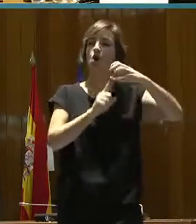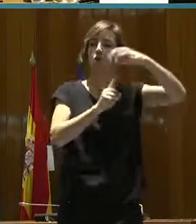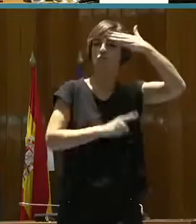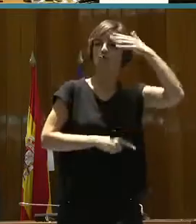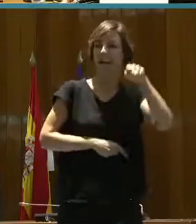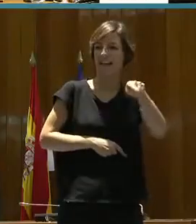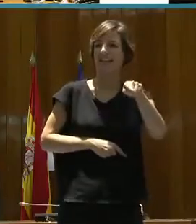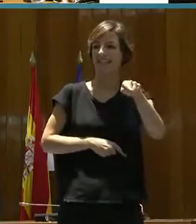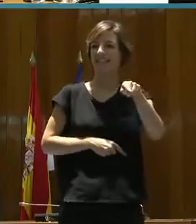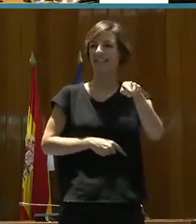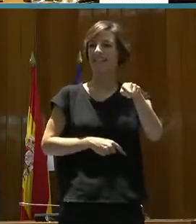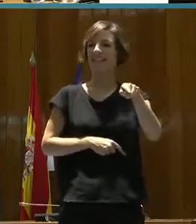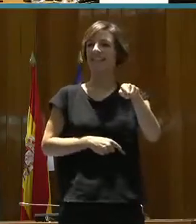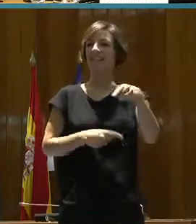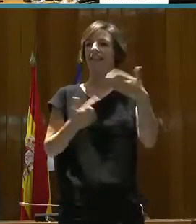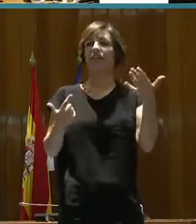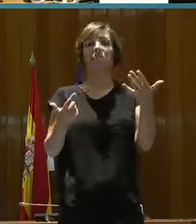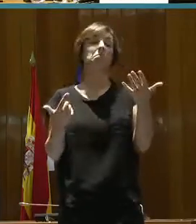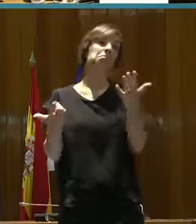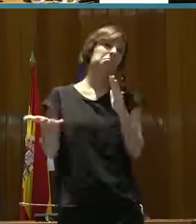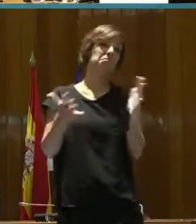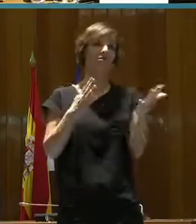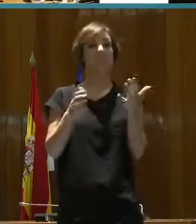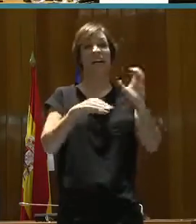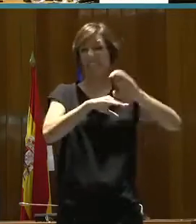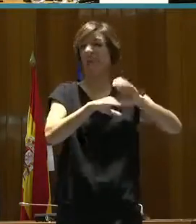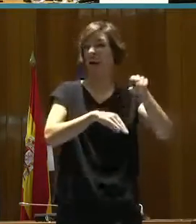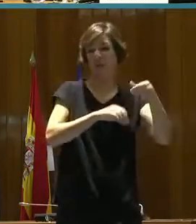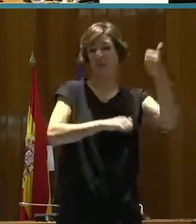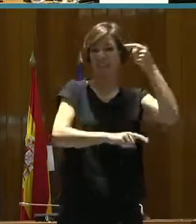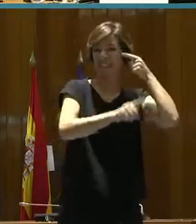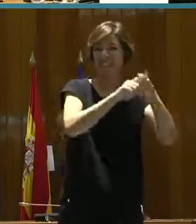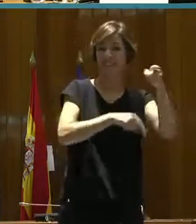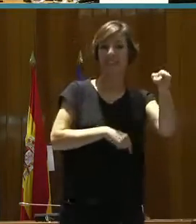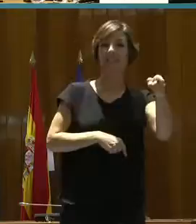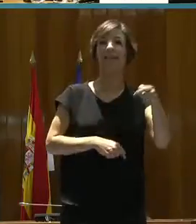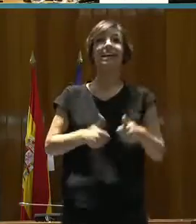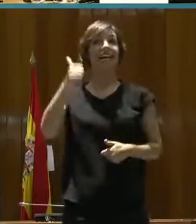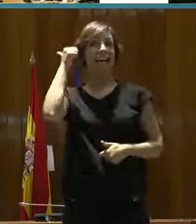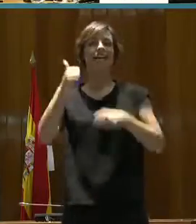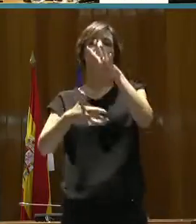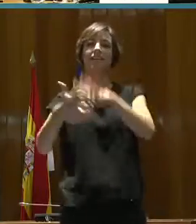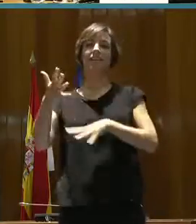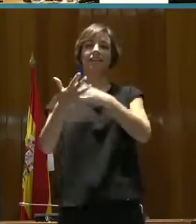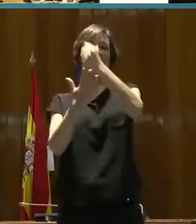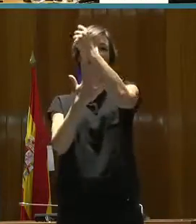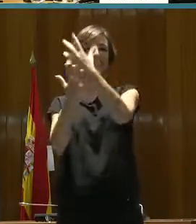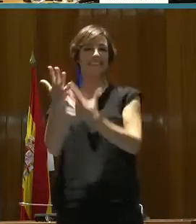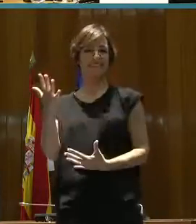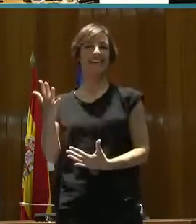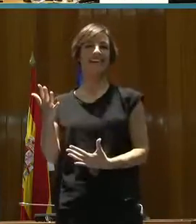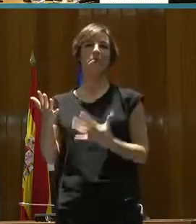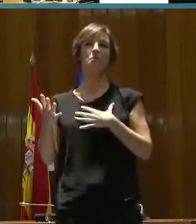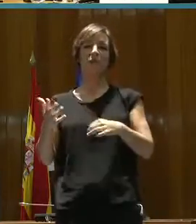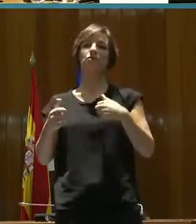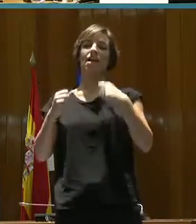correspondería a grandes rasgos a los clasificadores. Y ahí tenemos la lista de las propiedades que nos permiten establecer